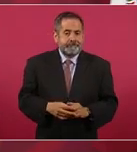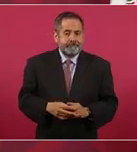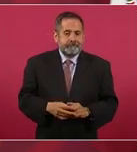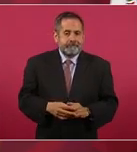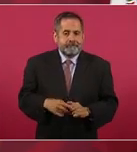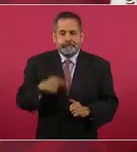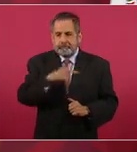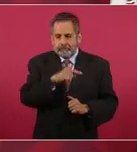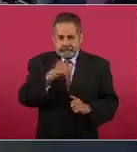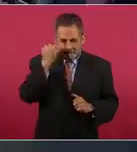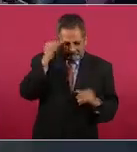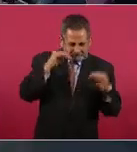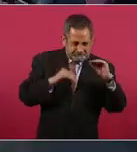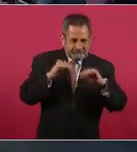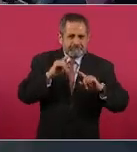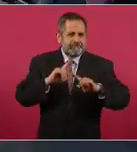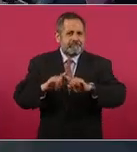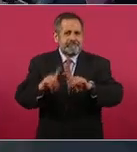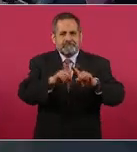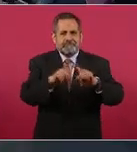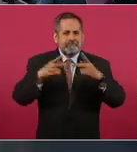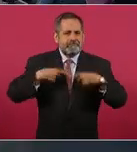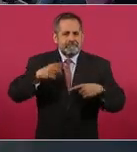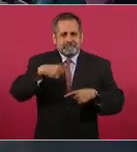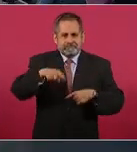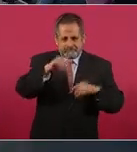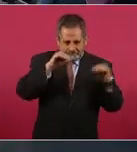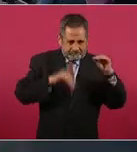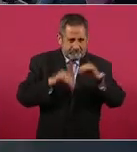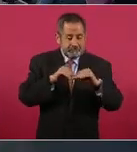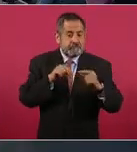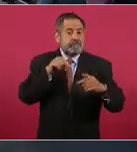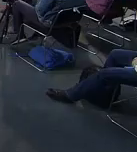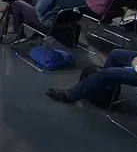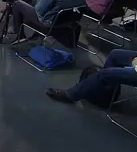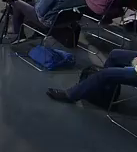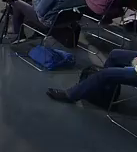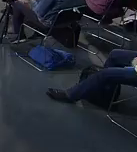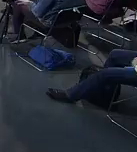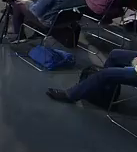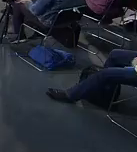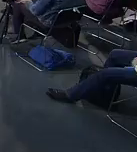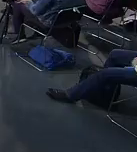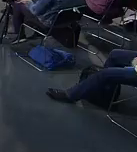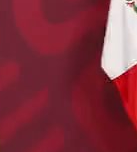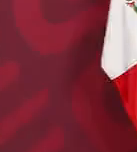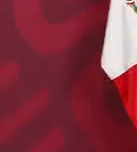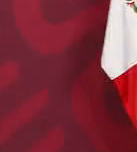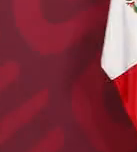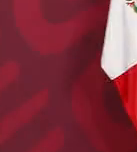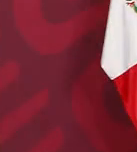de cómo fueron distintos personajes a la embajada de Estados Unidos